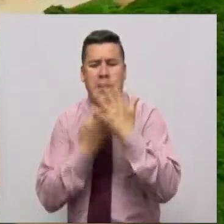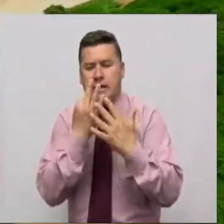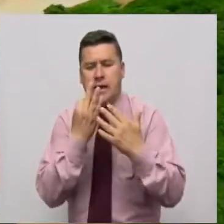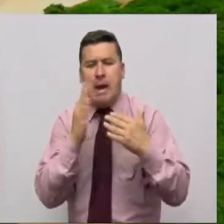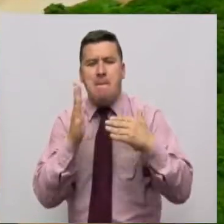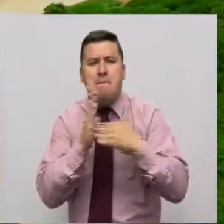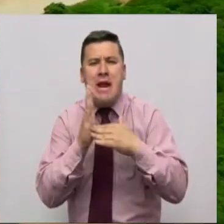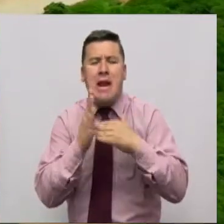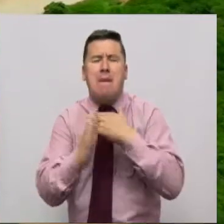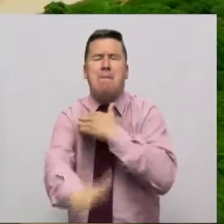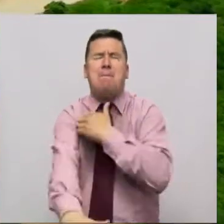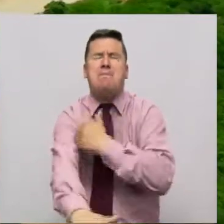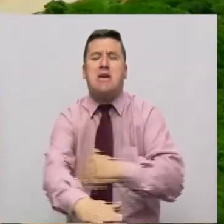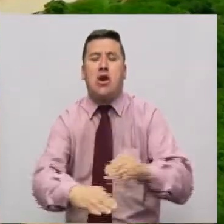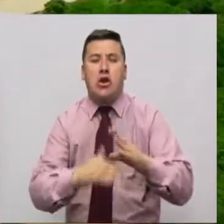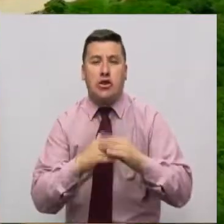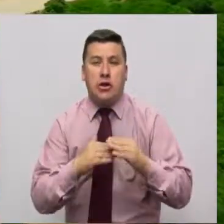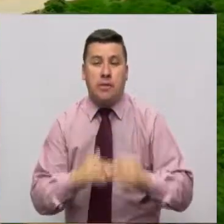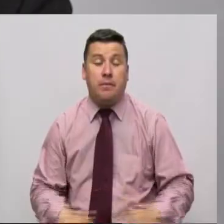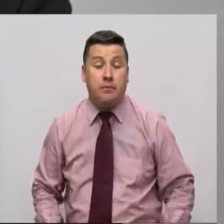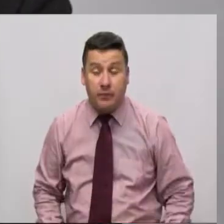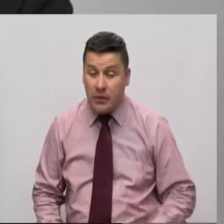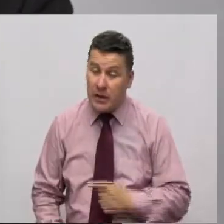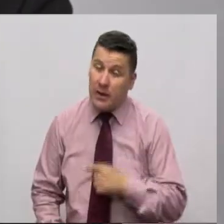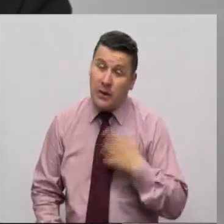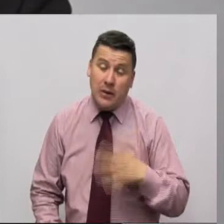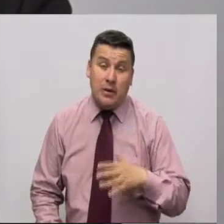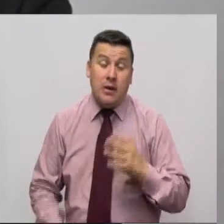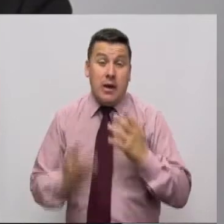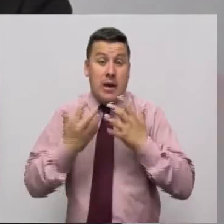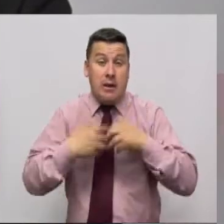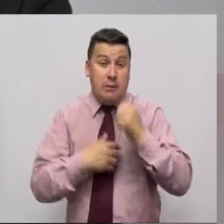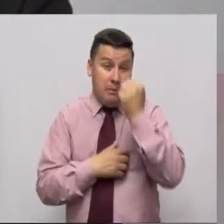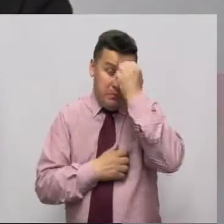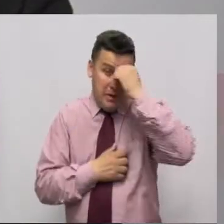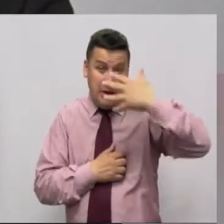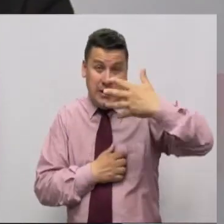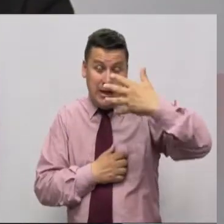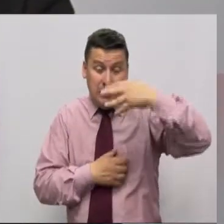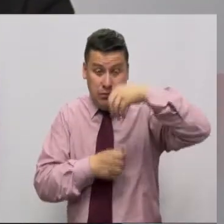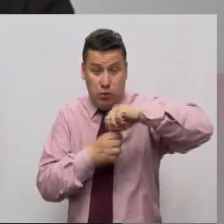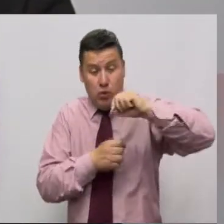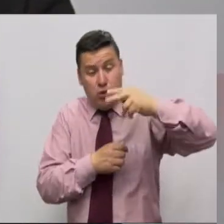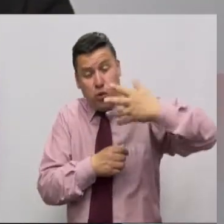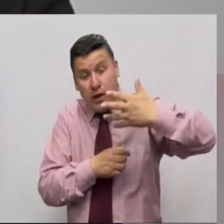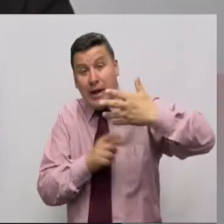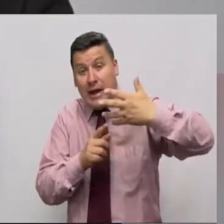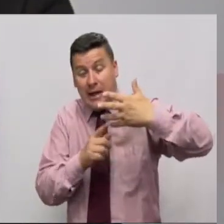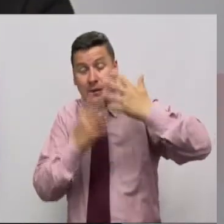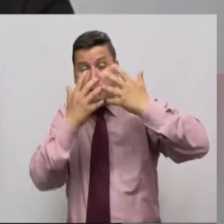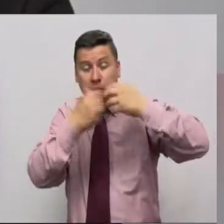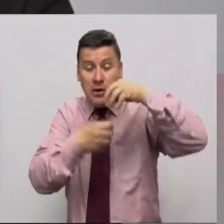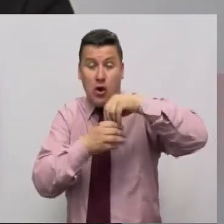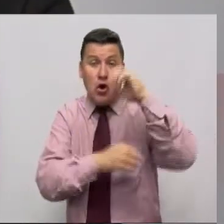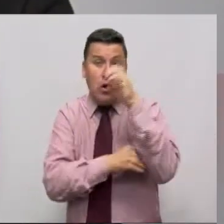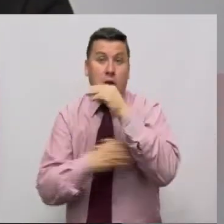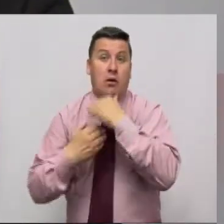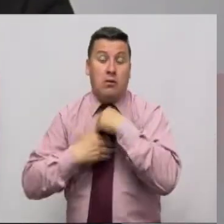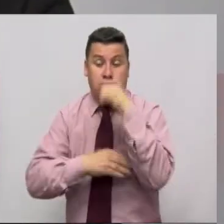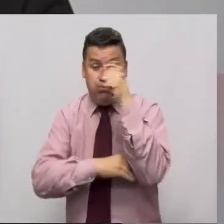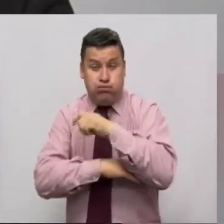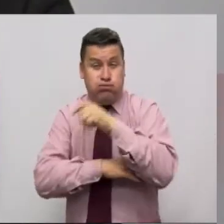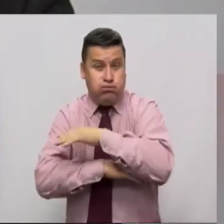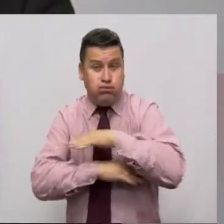a los 13 mil millones de dólares. Reficar es la quinta compañía más grande en activos del país, motivo por el cual la Contraloría